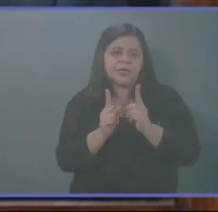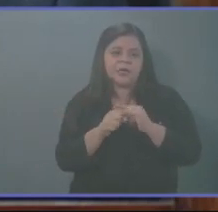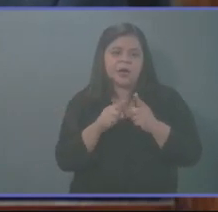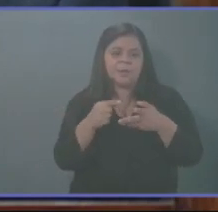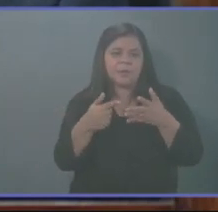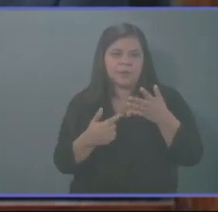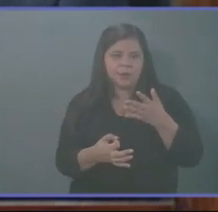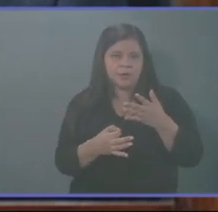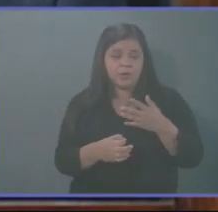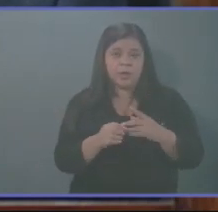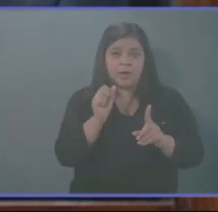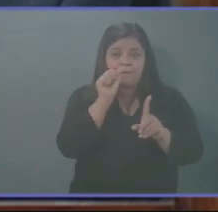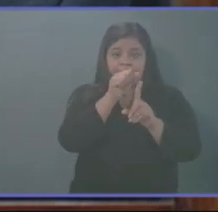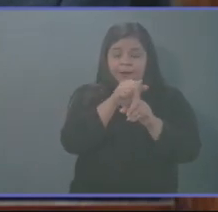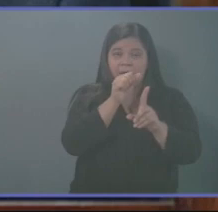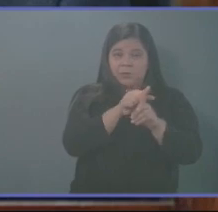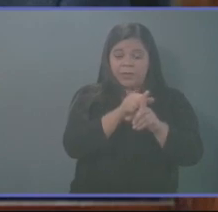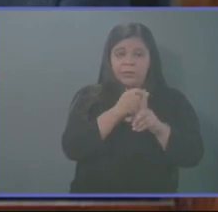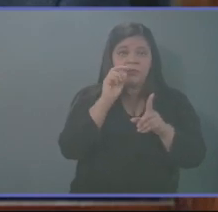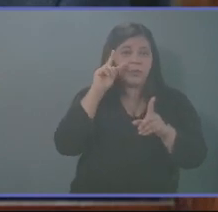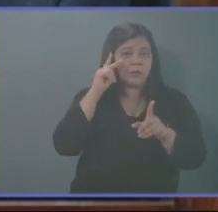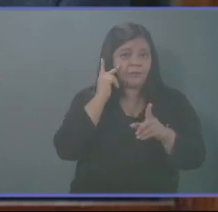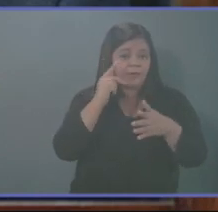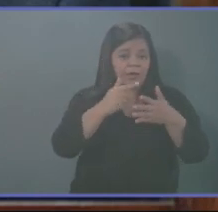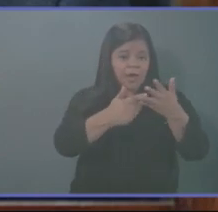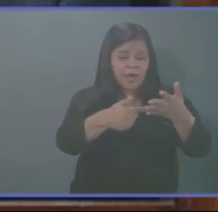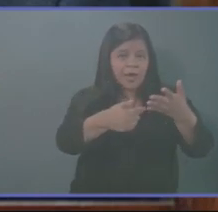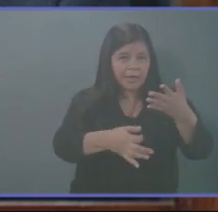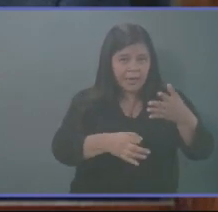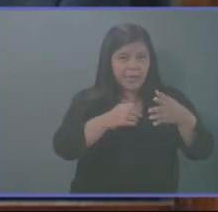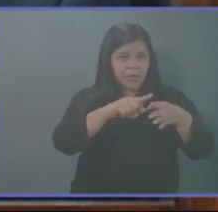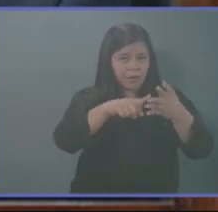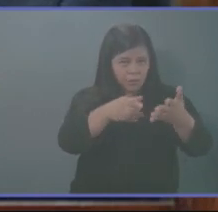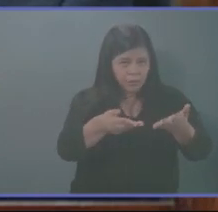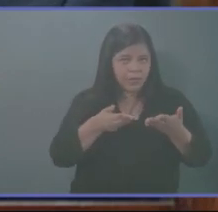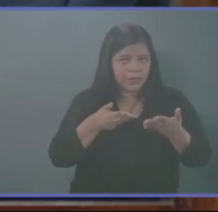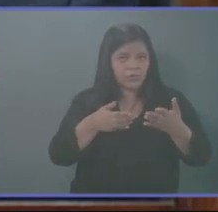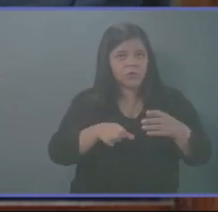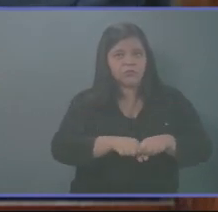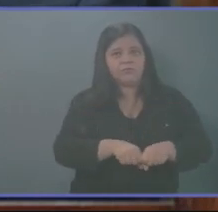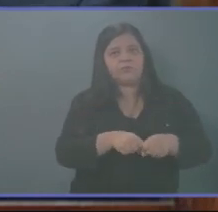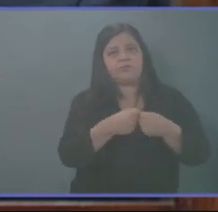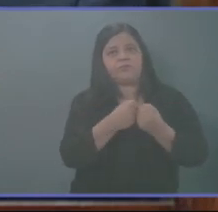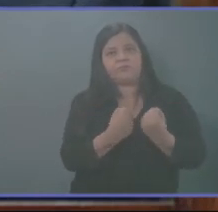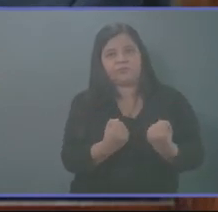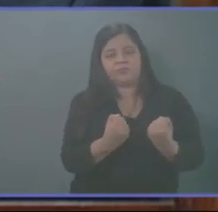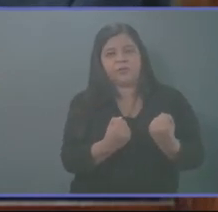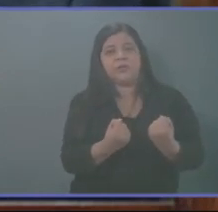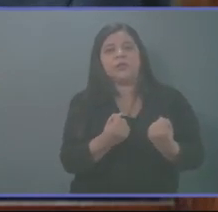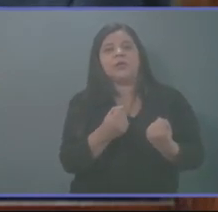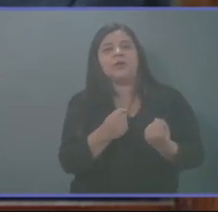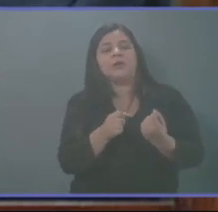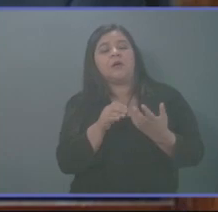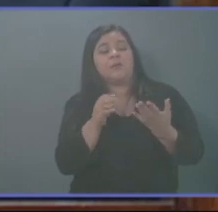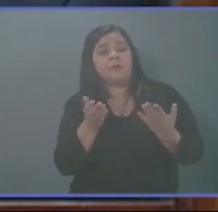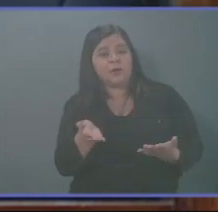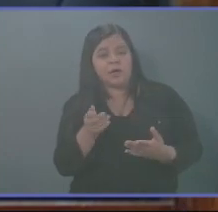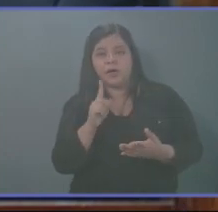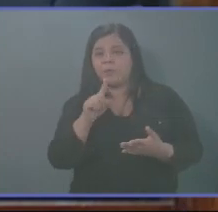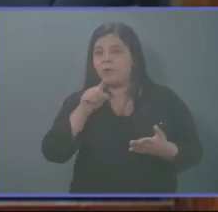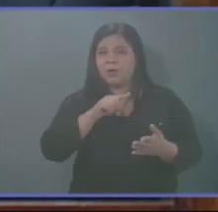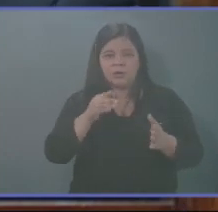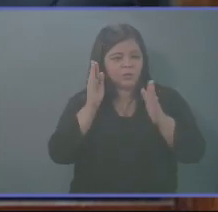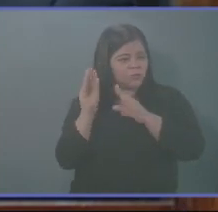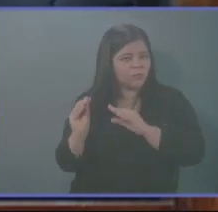no es otra cosa que frustrar la ley o los derechos que de ella se nos derivan, es decir, el hecho de burlar, eludir o dejar